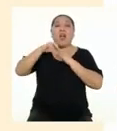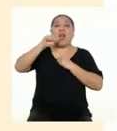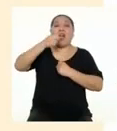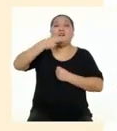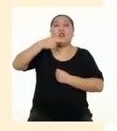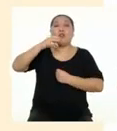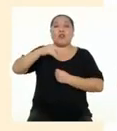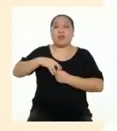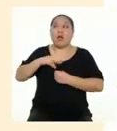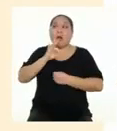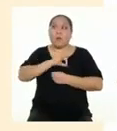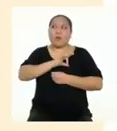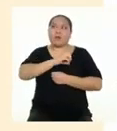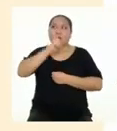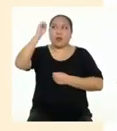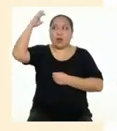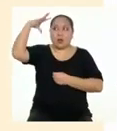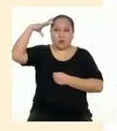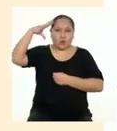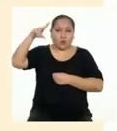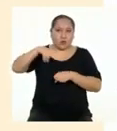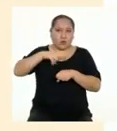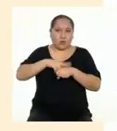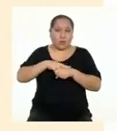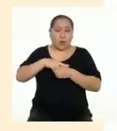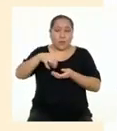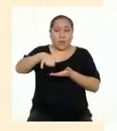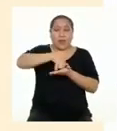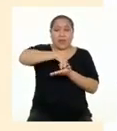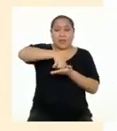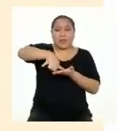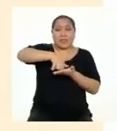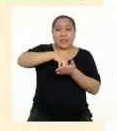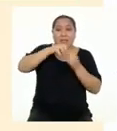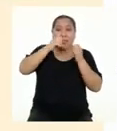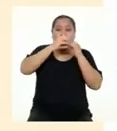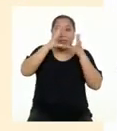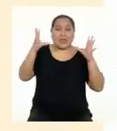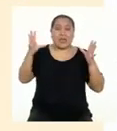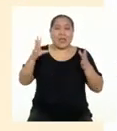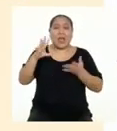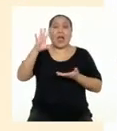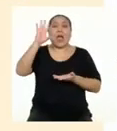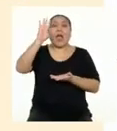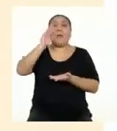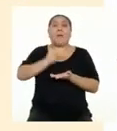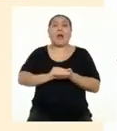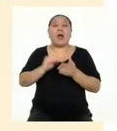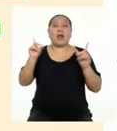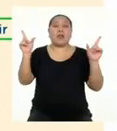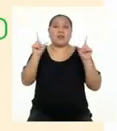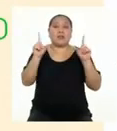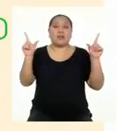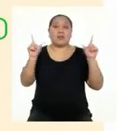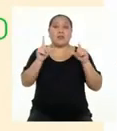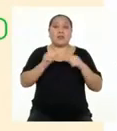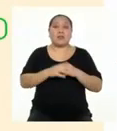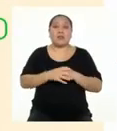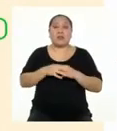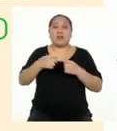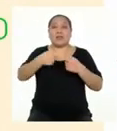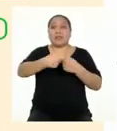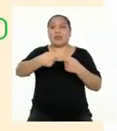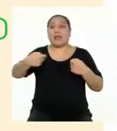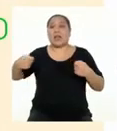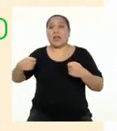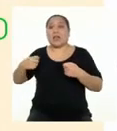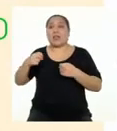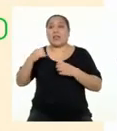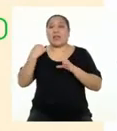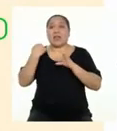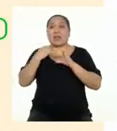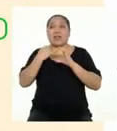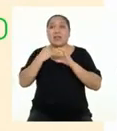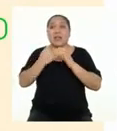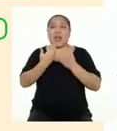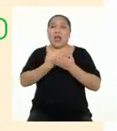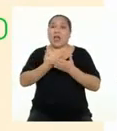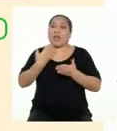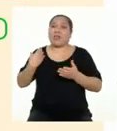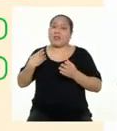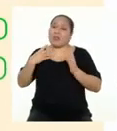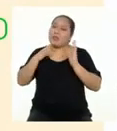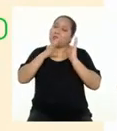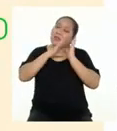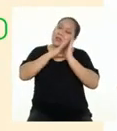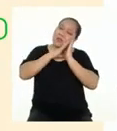aprovechar la luz natural. También planchar en el día, apagar la televisión y desactivar el módem de internet antes de